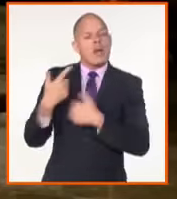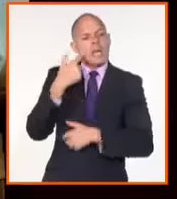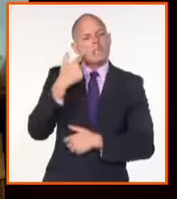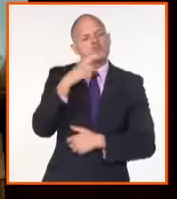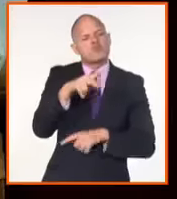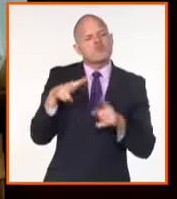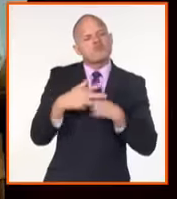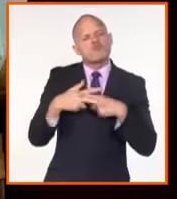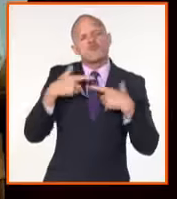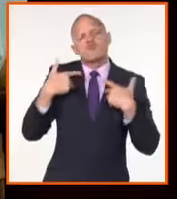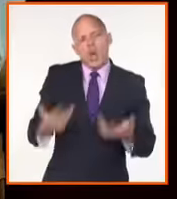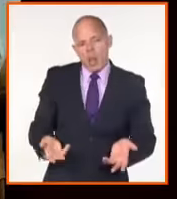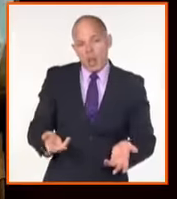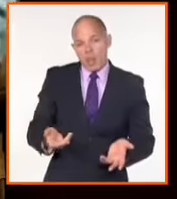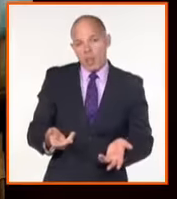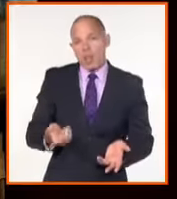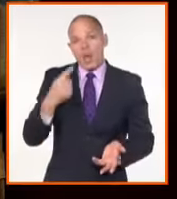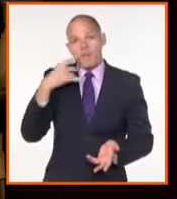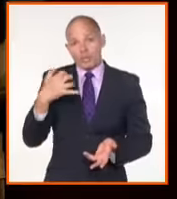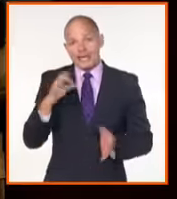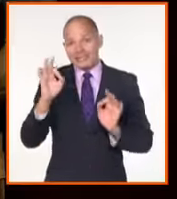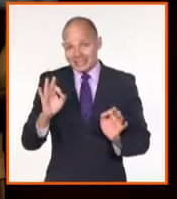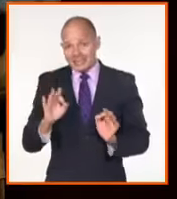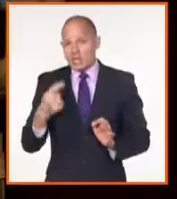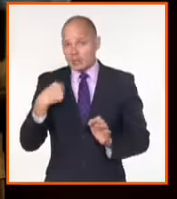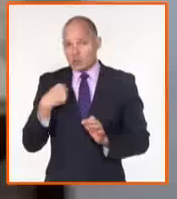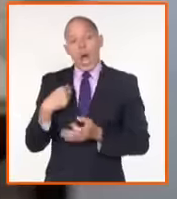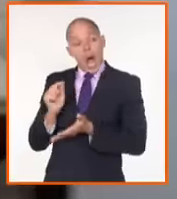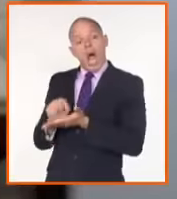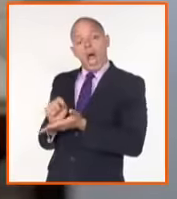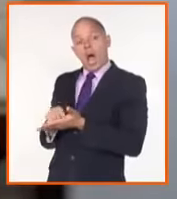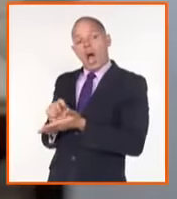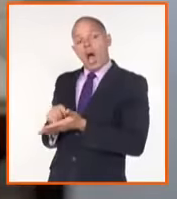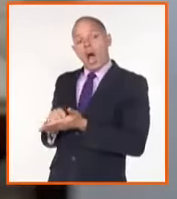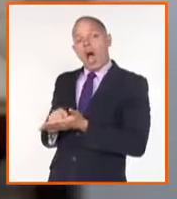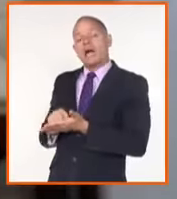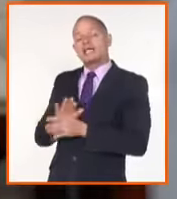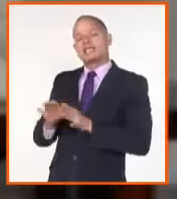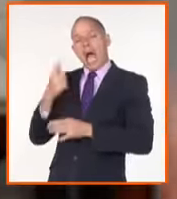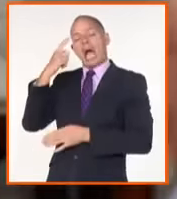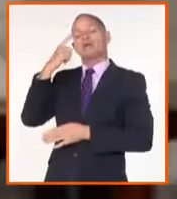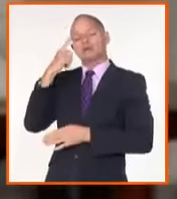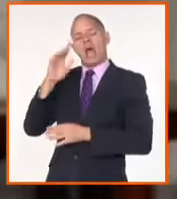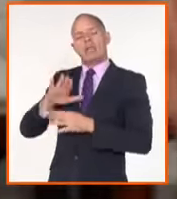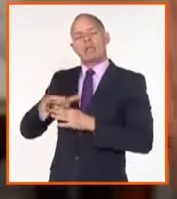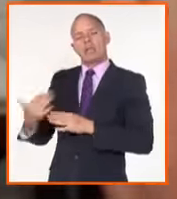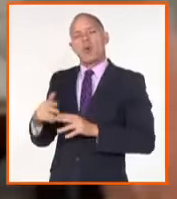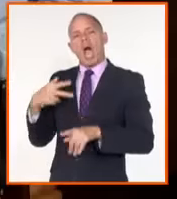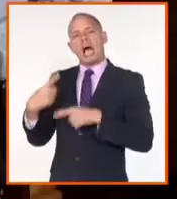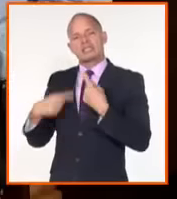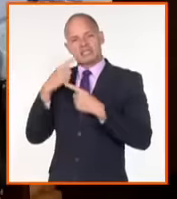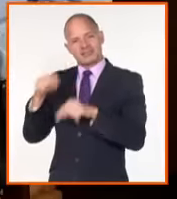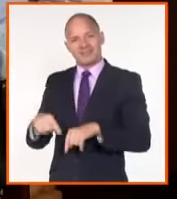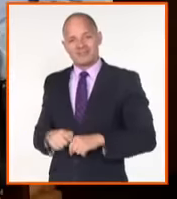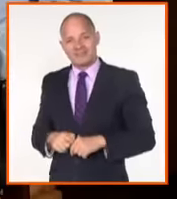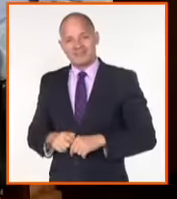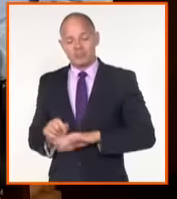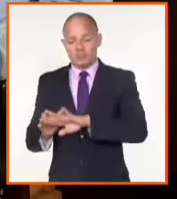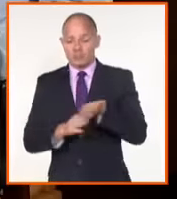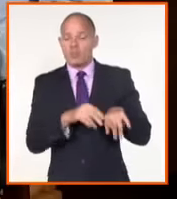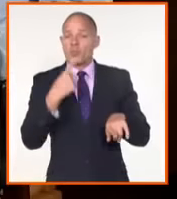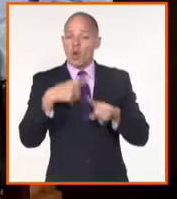para todo eso, incorporarlo. Y la necesidad de un trabajo más coordinado entre la Asamblea Municipal del Poder